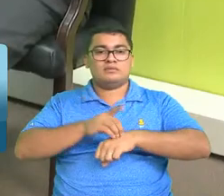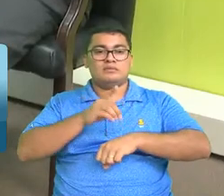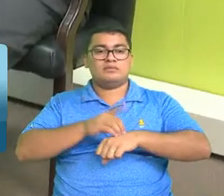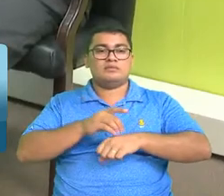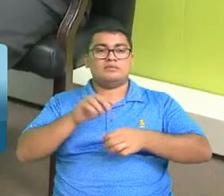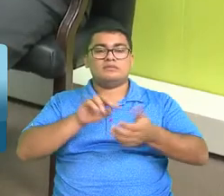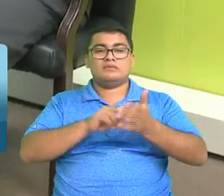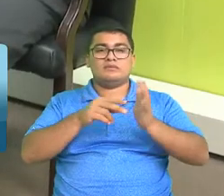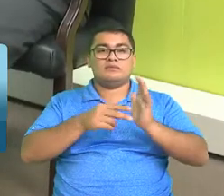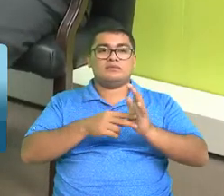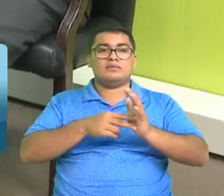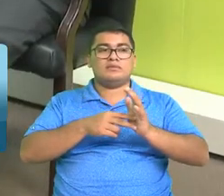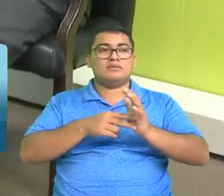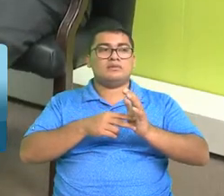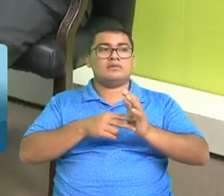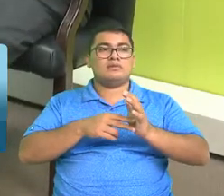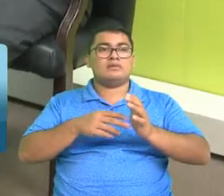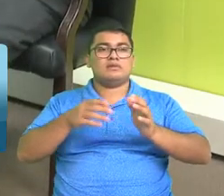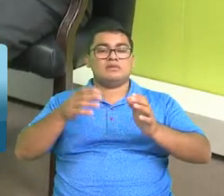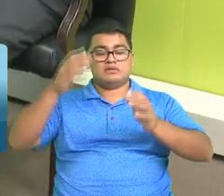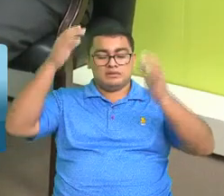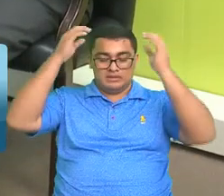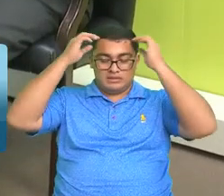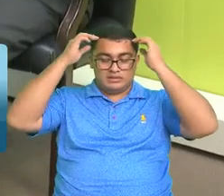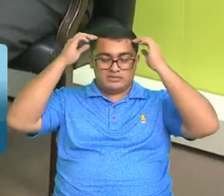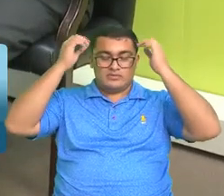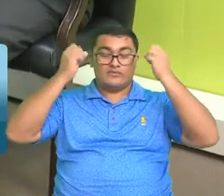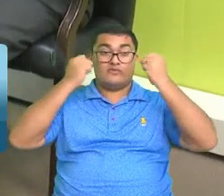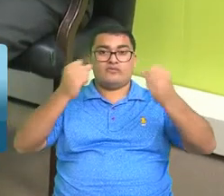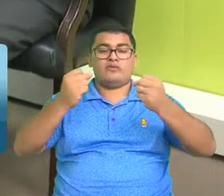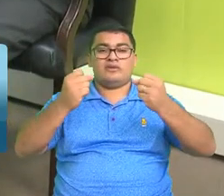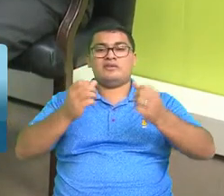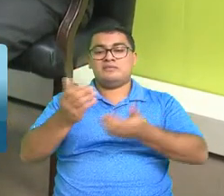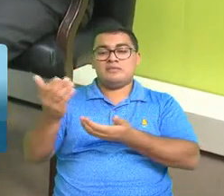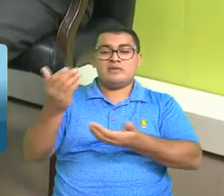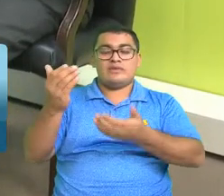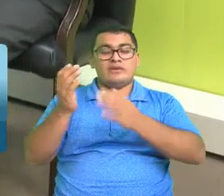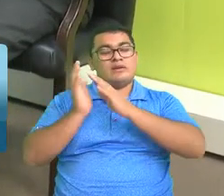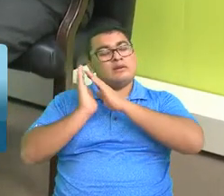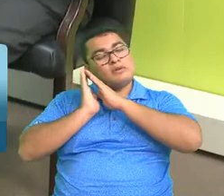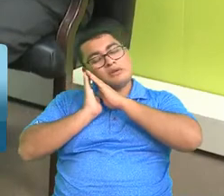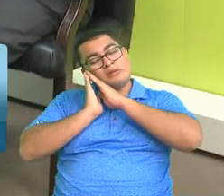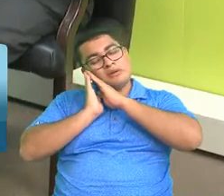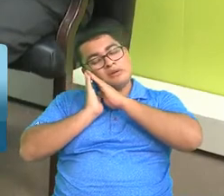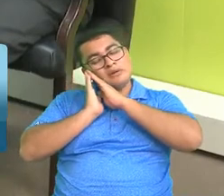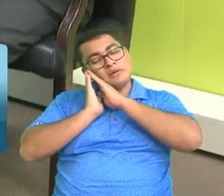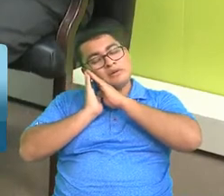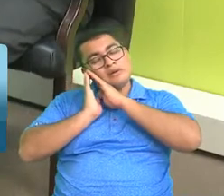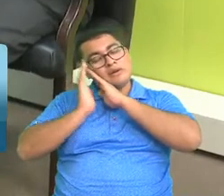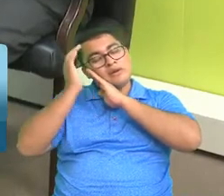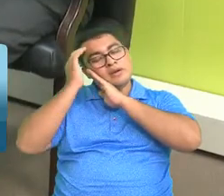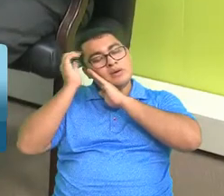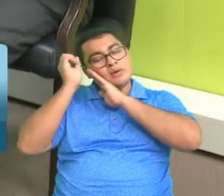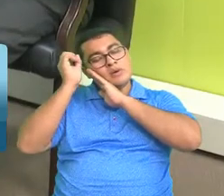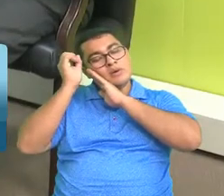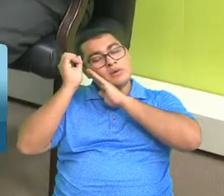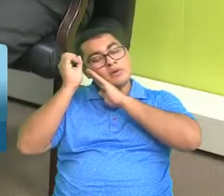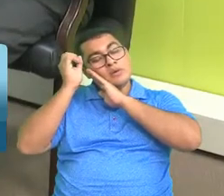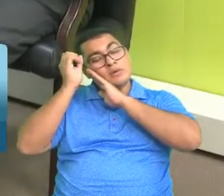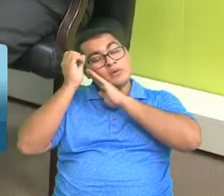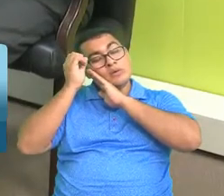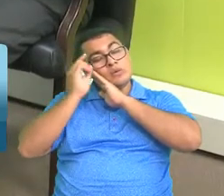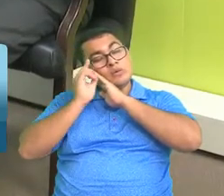una vitamina a nuestro cerebro. Es decir, cada vez que el niño duerme en estado, cuando es bebé, está contribuyendo a